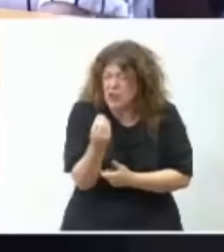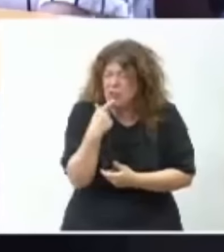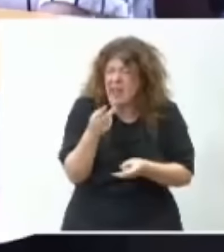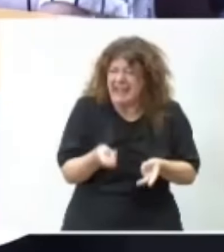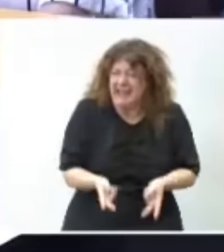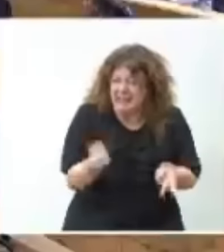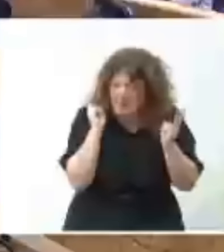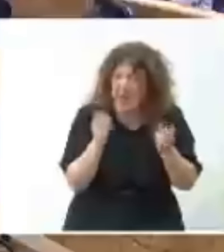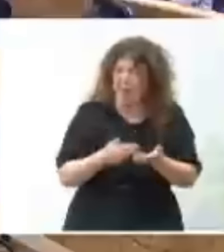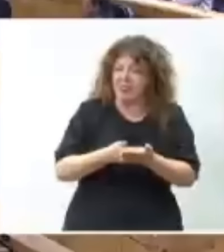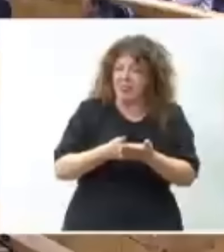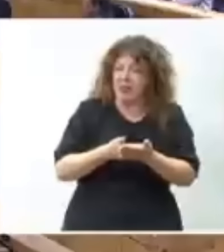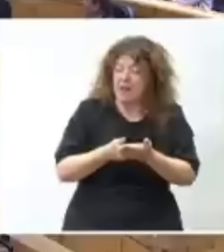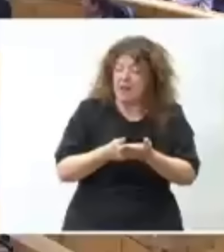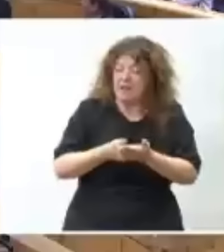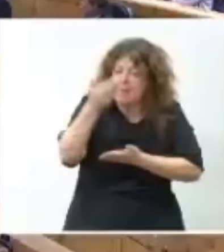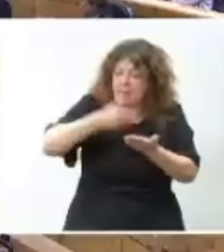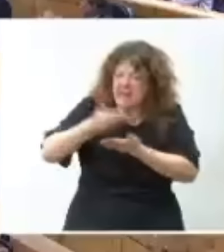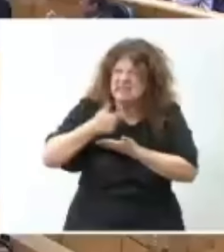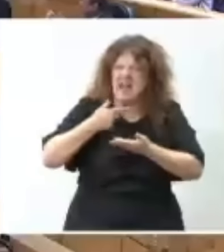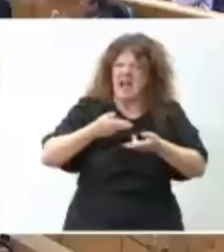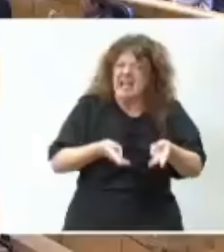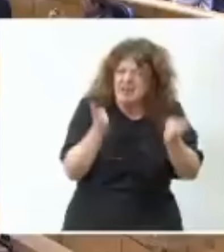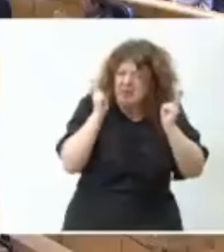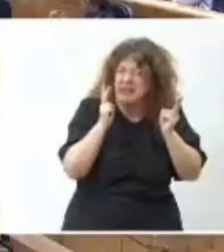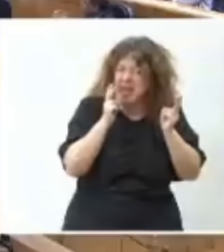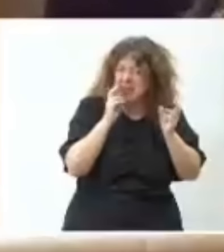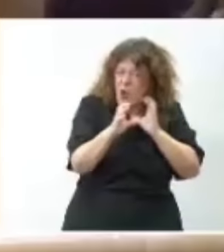libertad de prensa y libertad de comunicación.